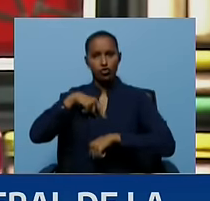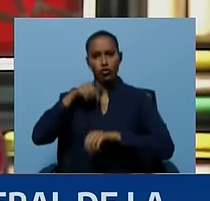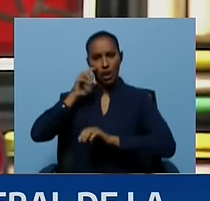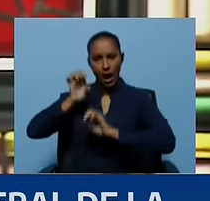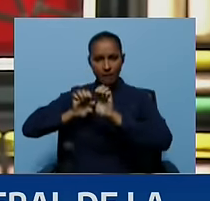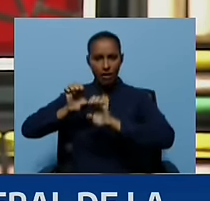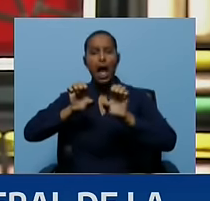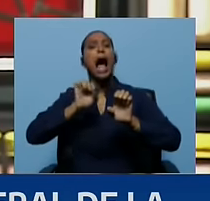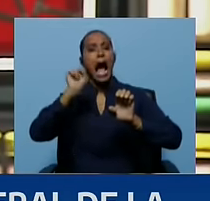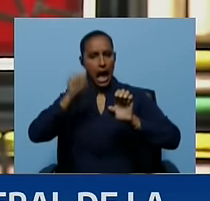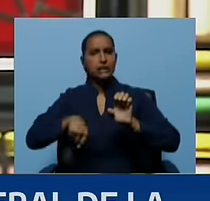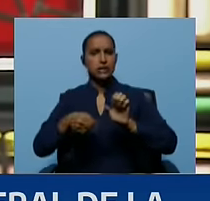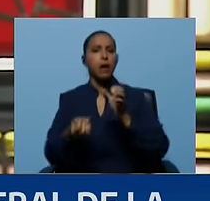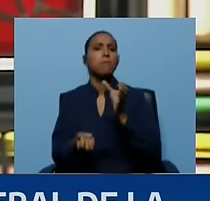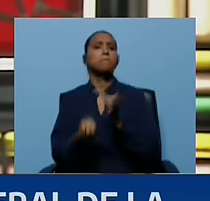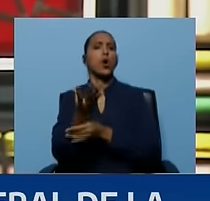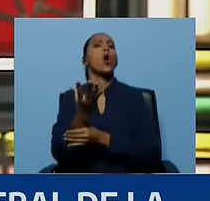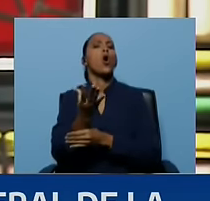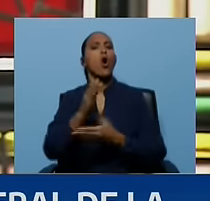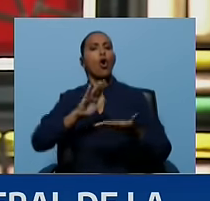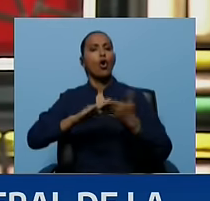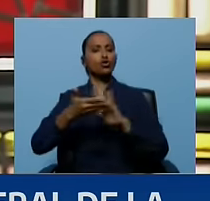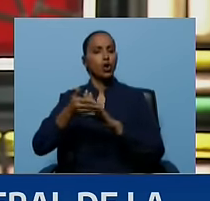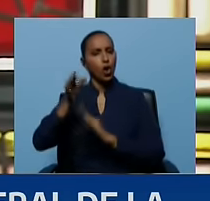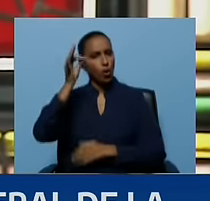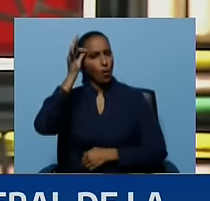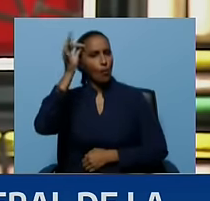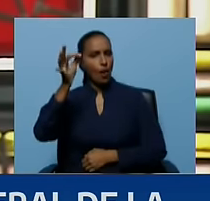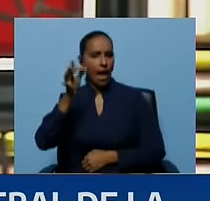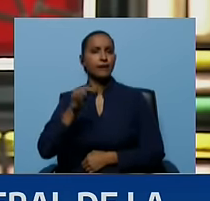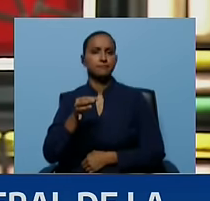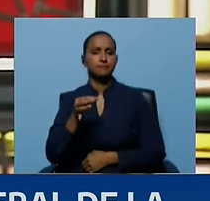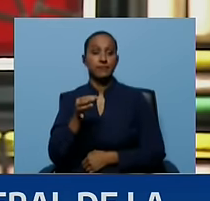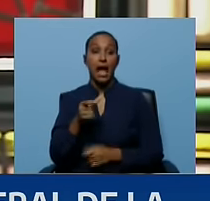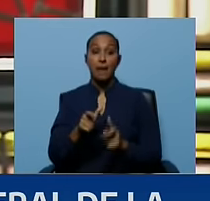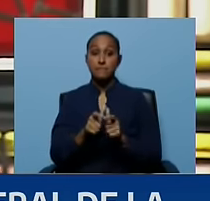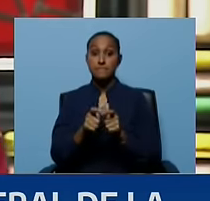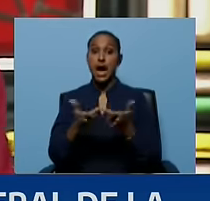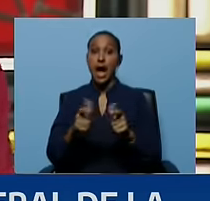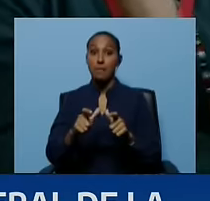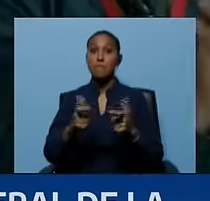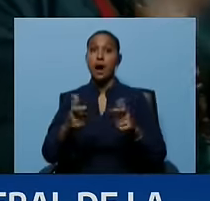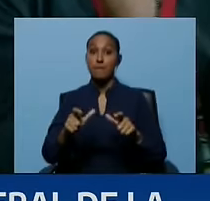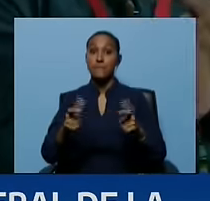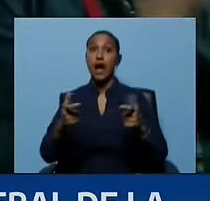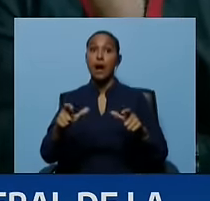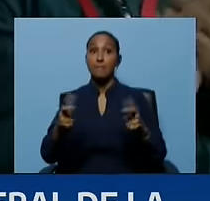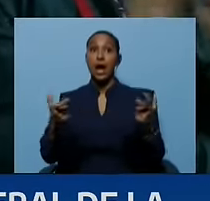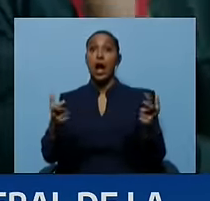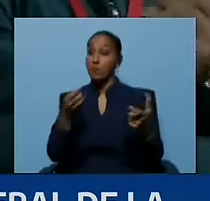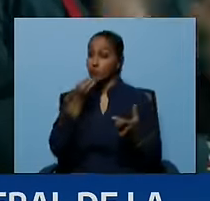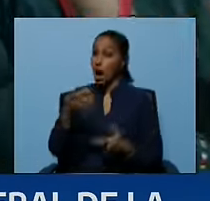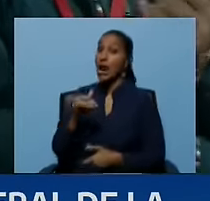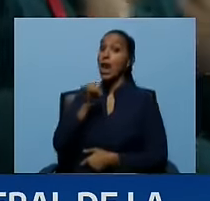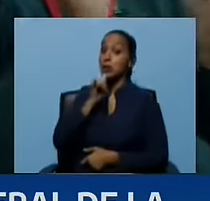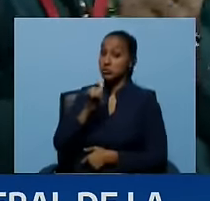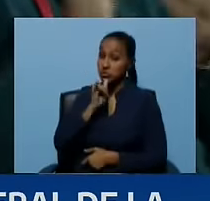que corresponde. Bueno, una buena noticia. Somos sí, más. Va creciendo, presidente. Con Maduro más. Va